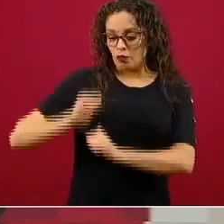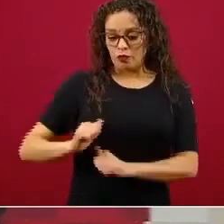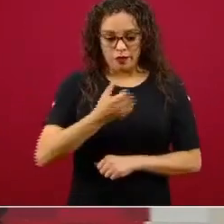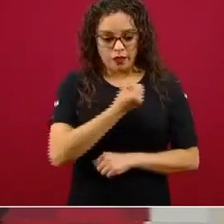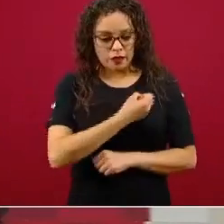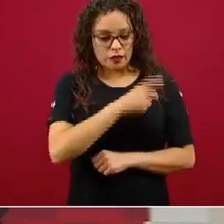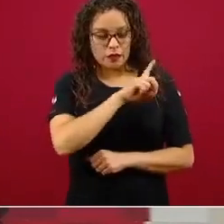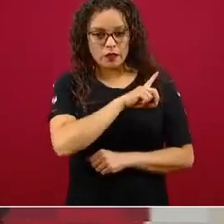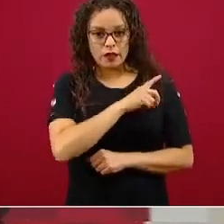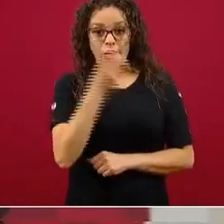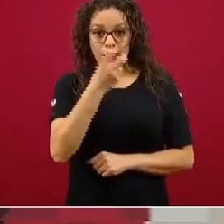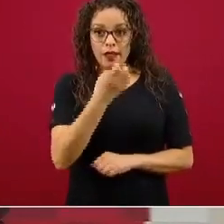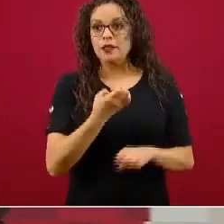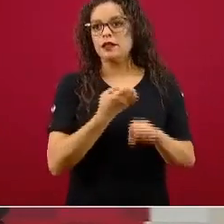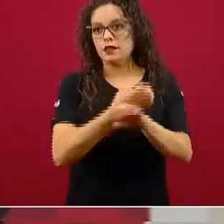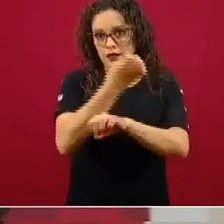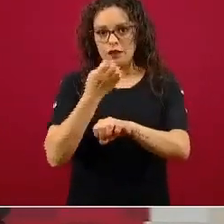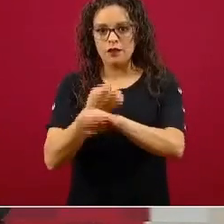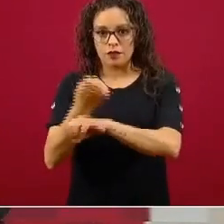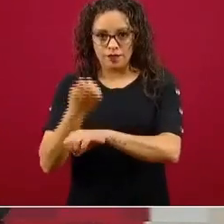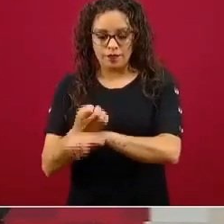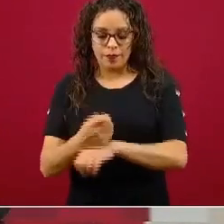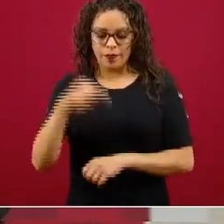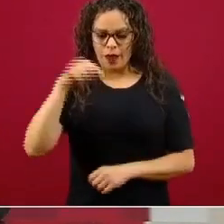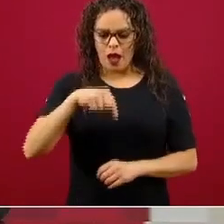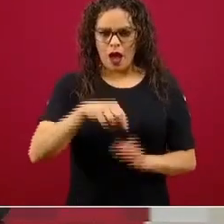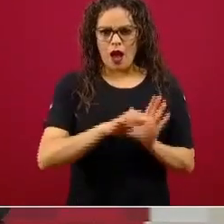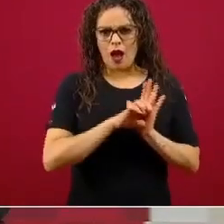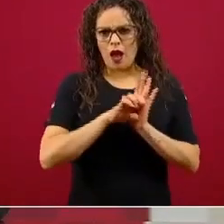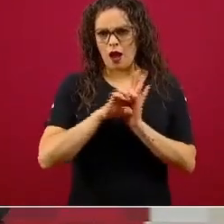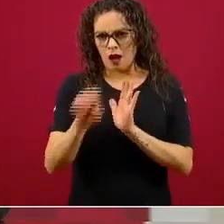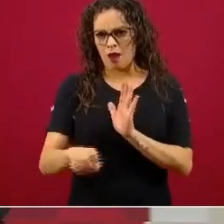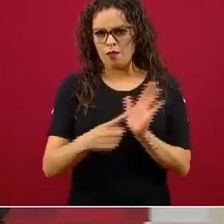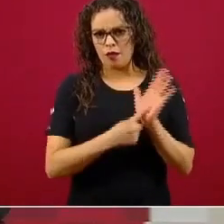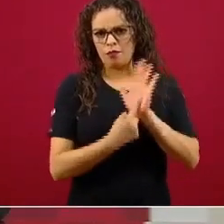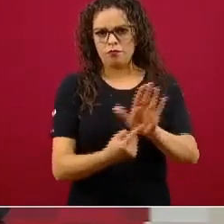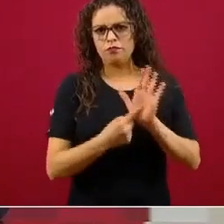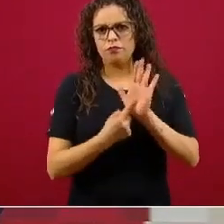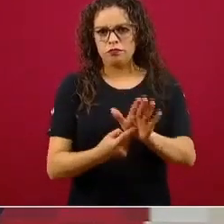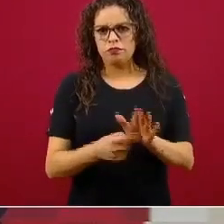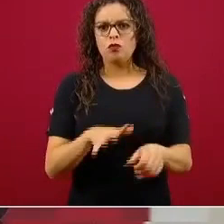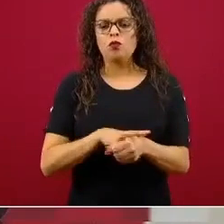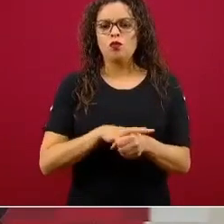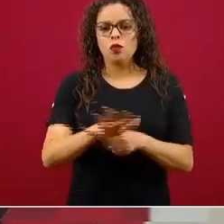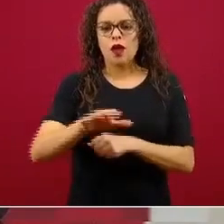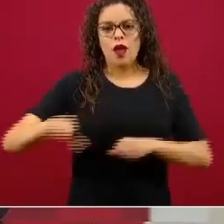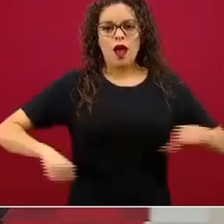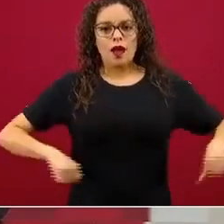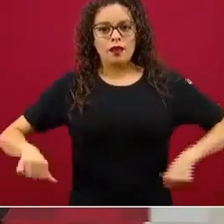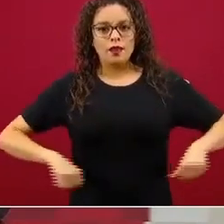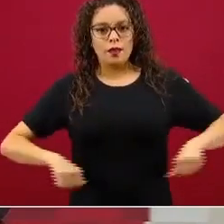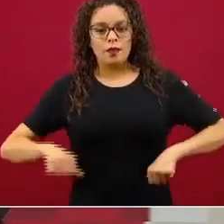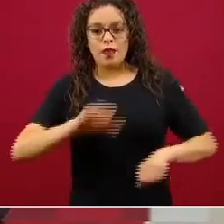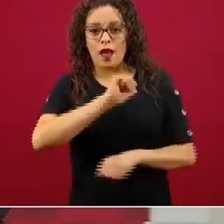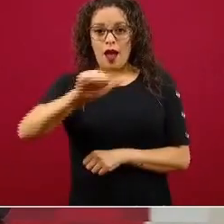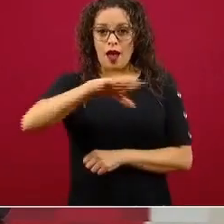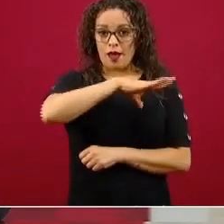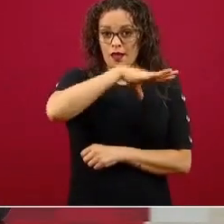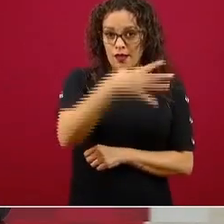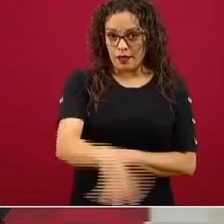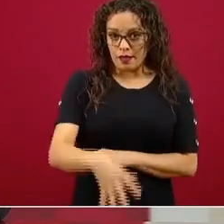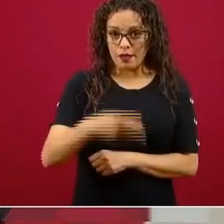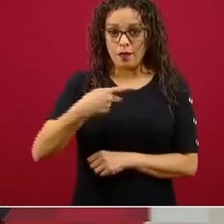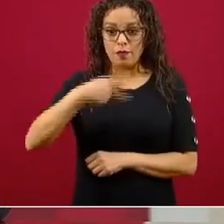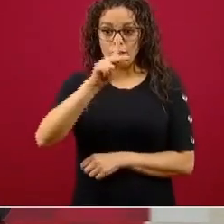tenemos algunos ejemplos de el tipo de actividades generales, pero no podríamos tener un